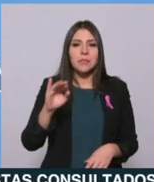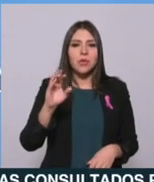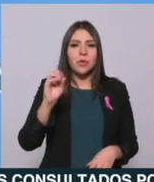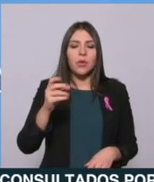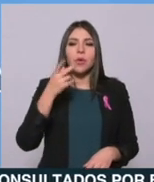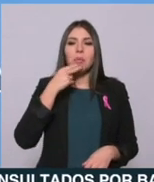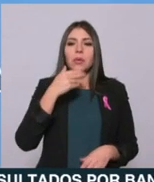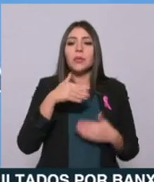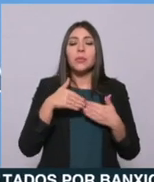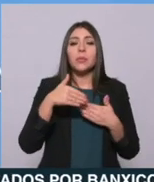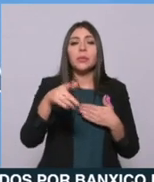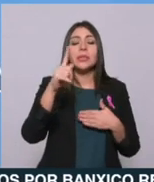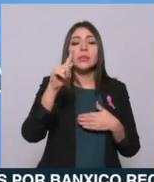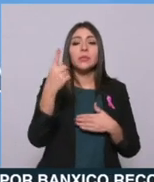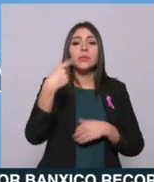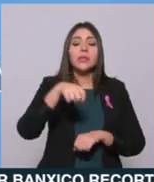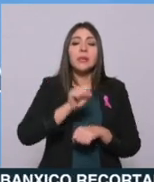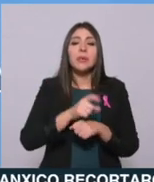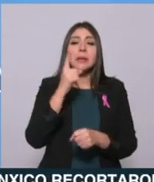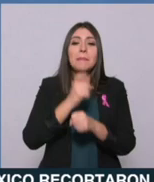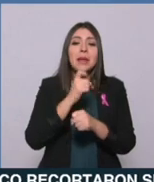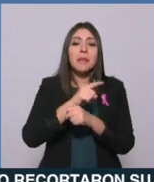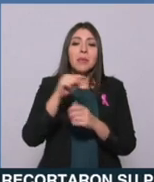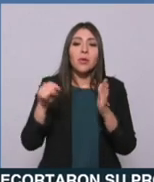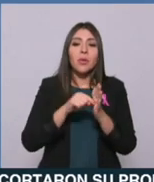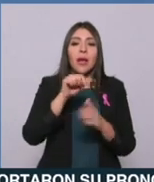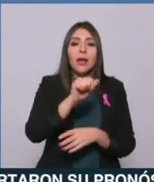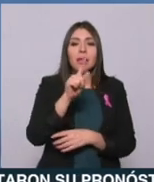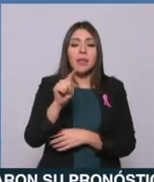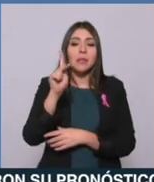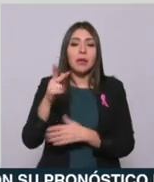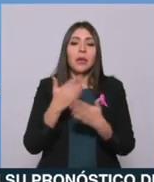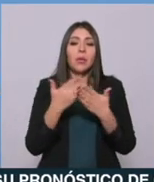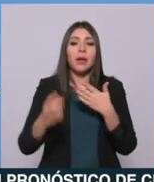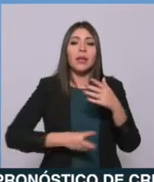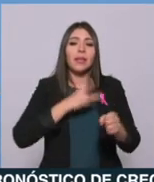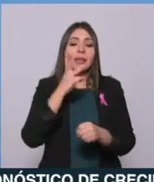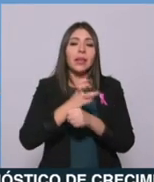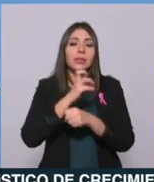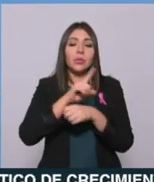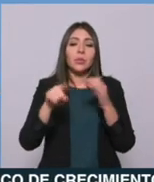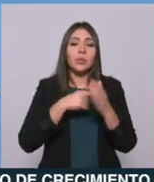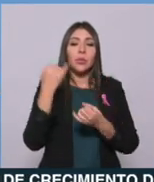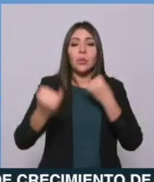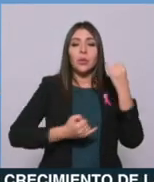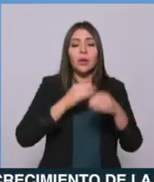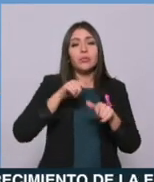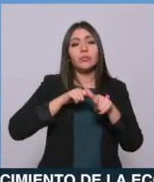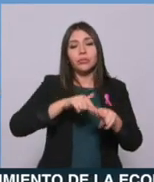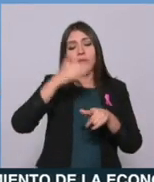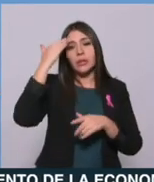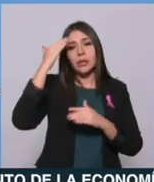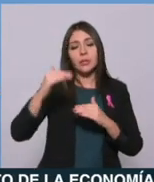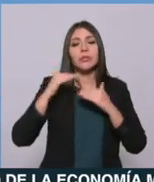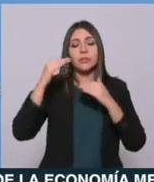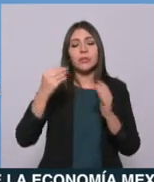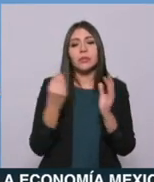271 semanas como el número 1 del ranking de la ATP, colocándose en el tercer lugar histórico de jugadores con más tiempo al frente de la